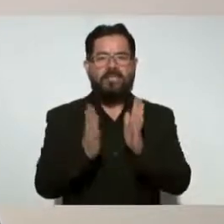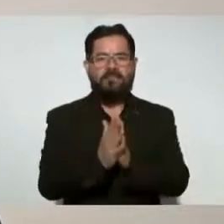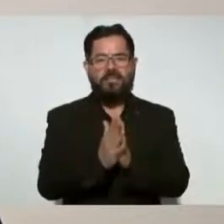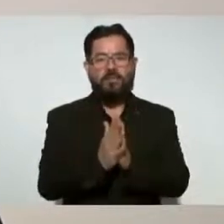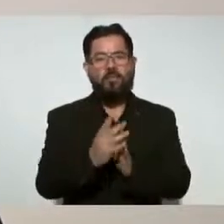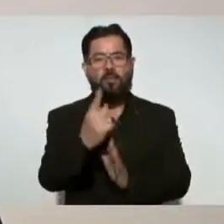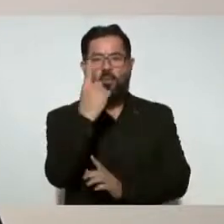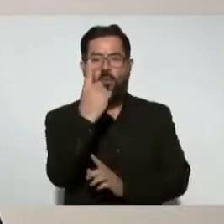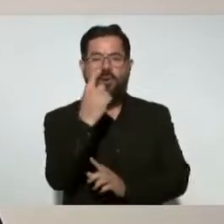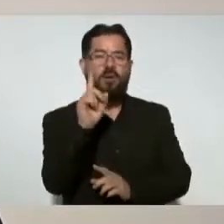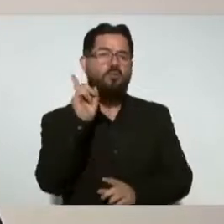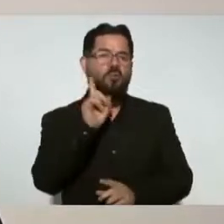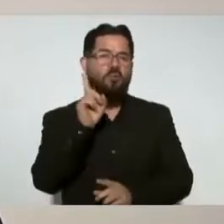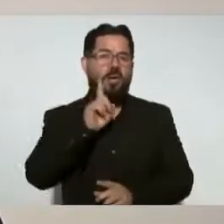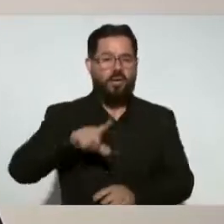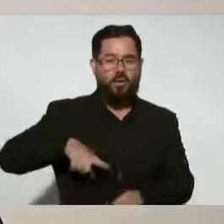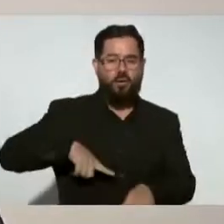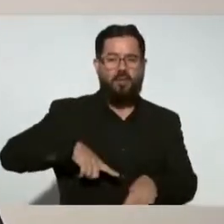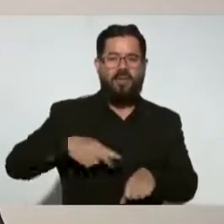gobernadora en